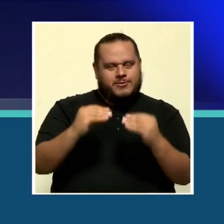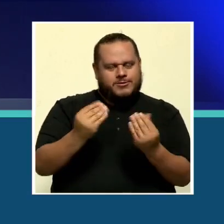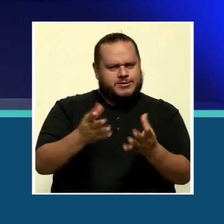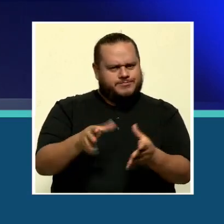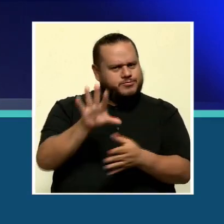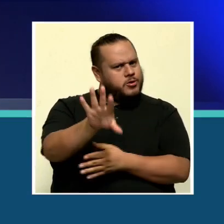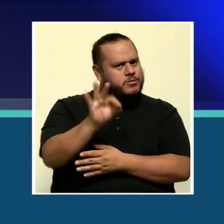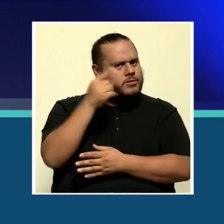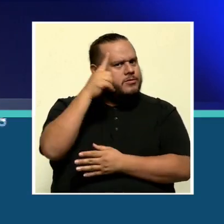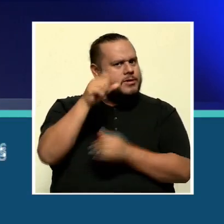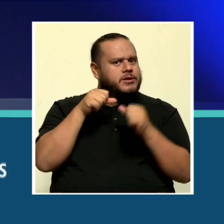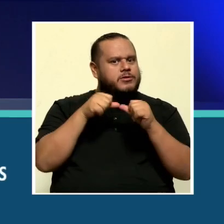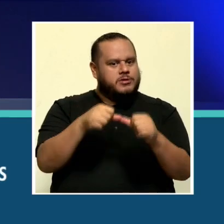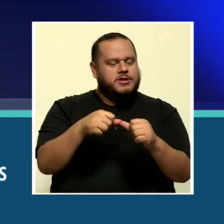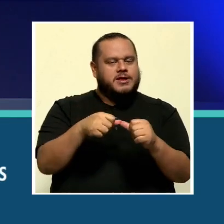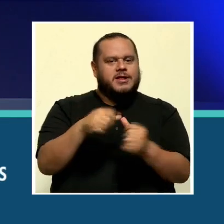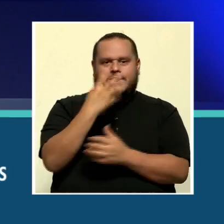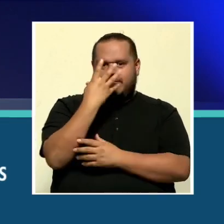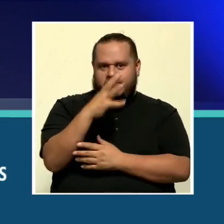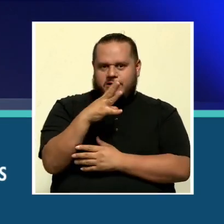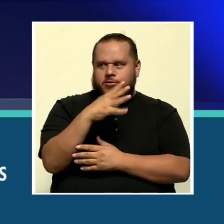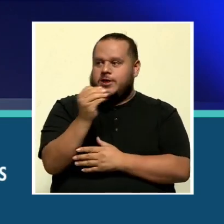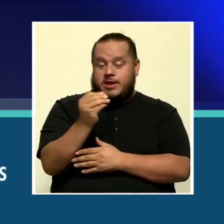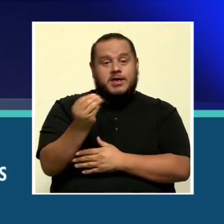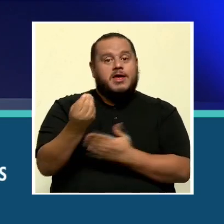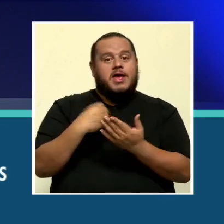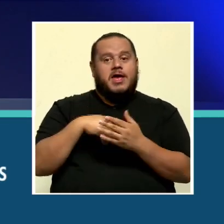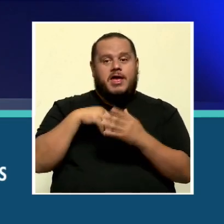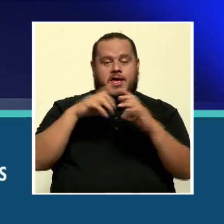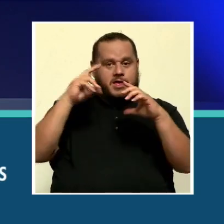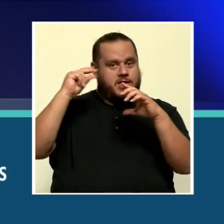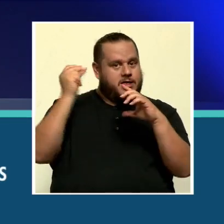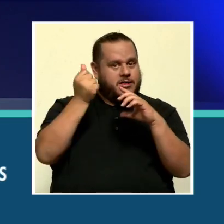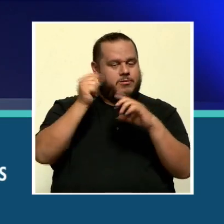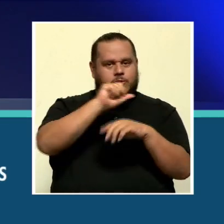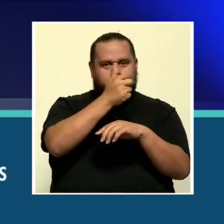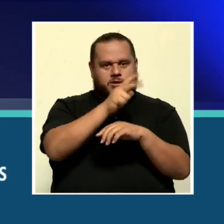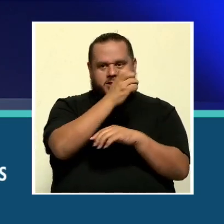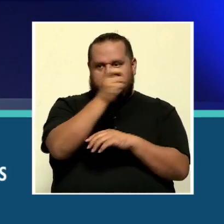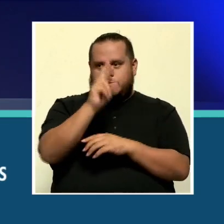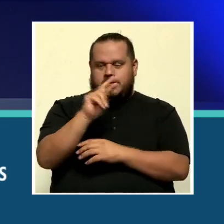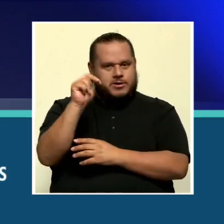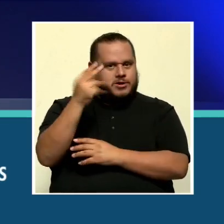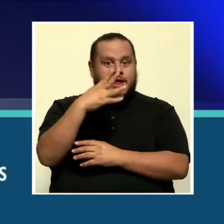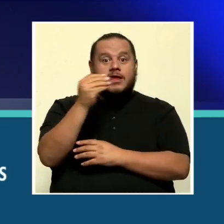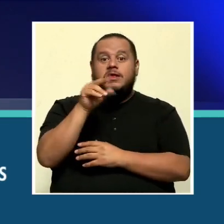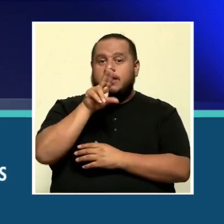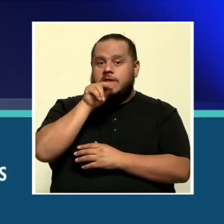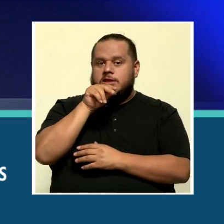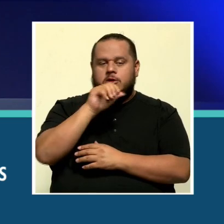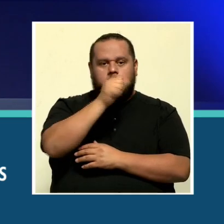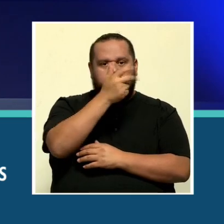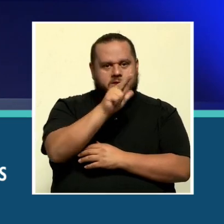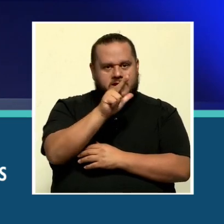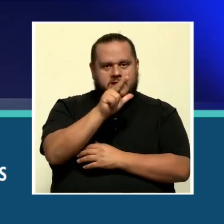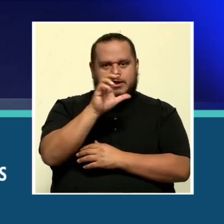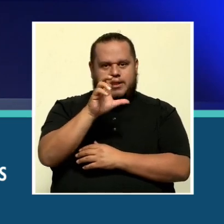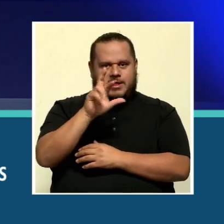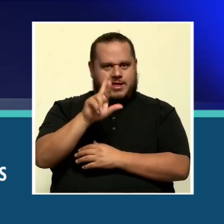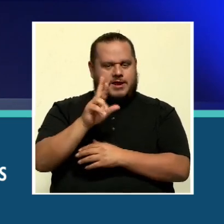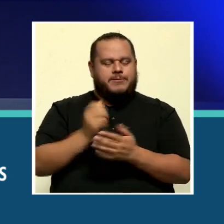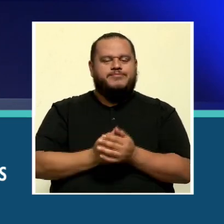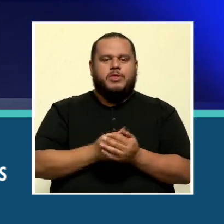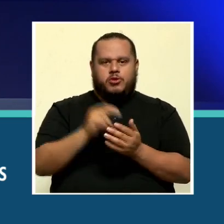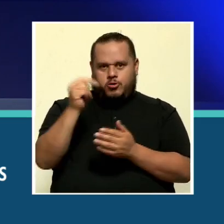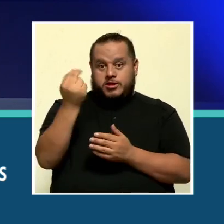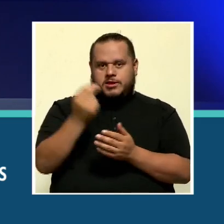invitamos para que nos siga en Facebook y en Instagram como 13 Costa Rica Noticias y también en Twitter como 13 CR Noticias.